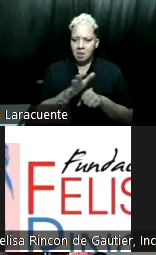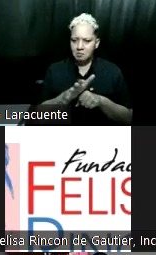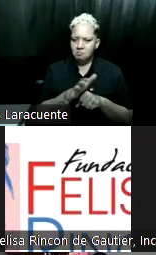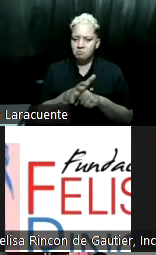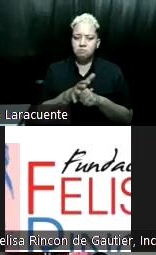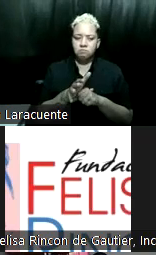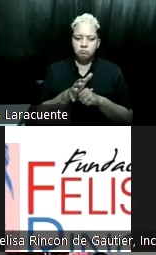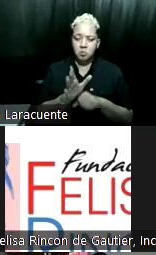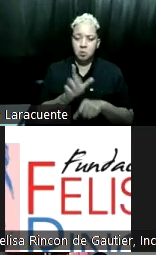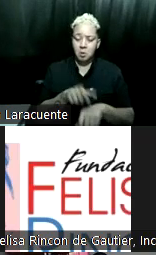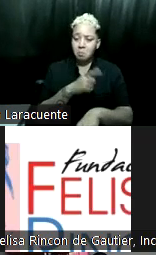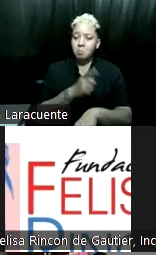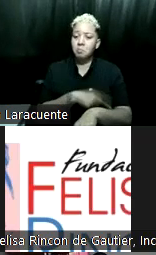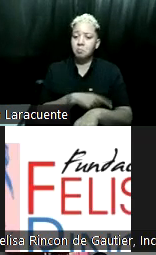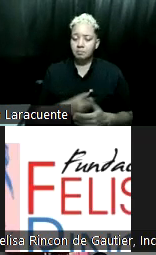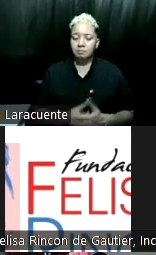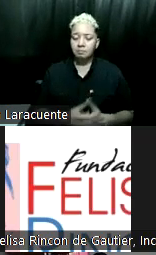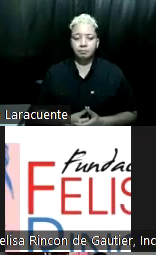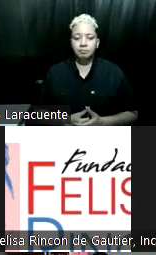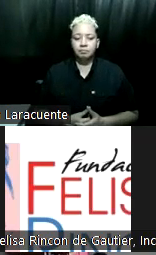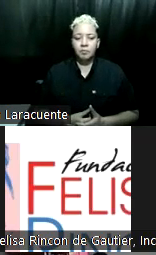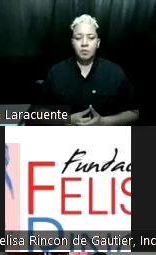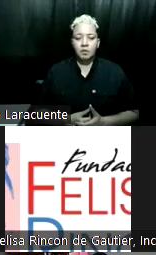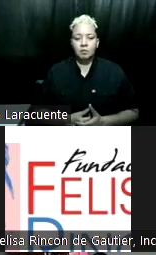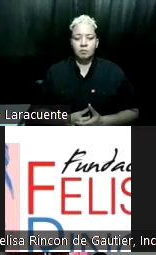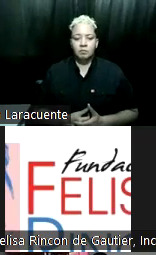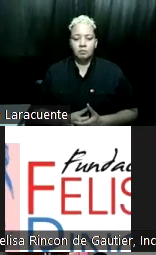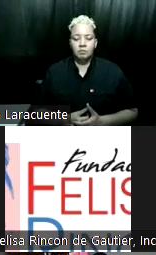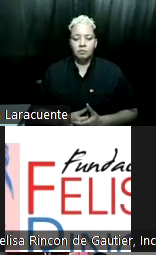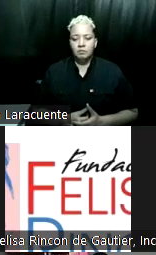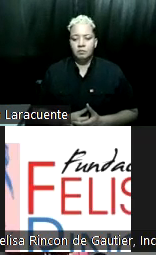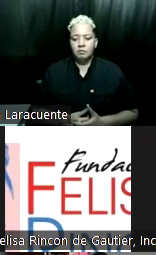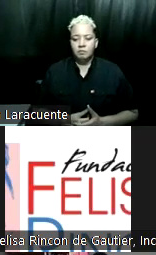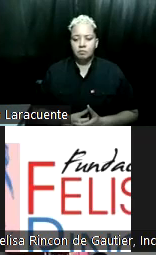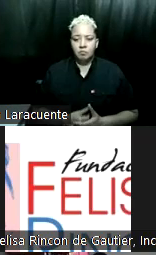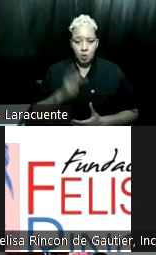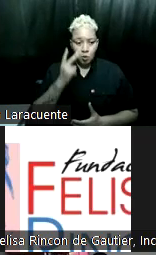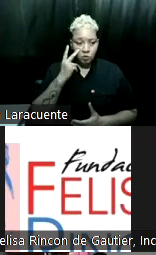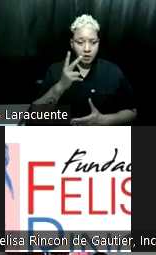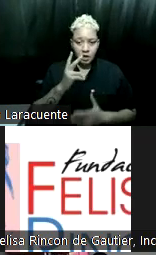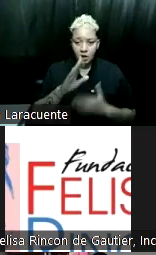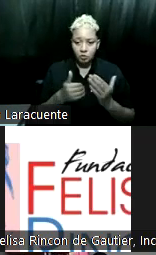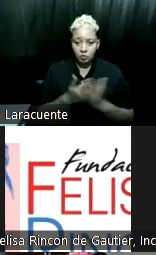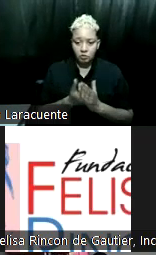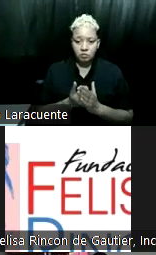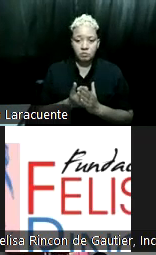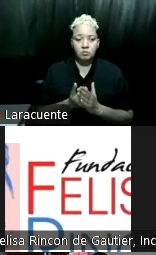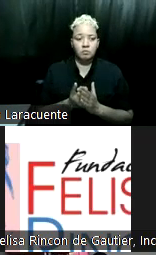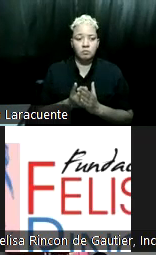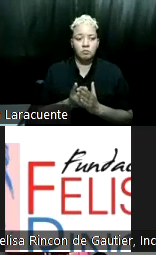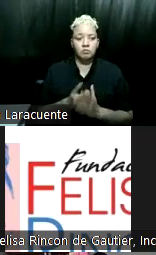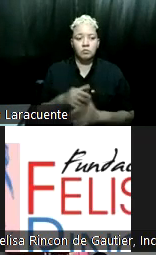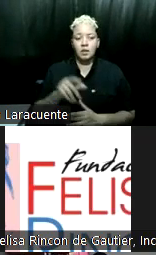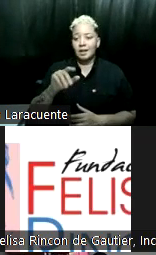bastante largas. Así que sí, yo los vi a todos, incluso a Teo, porque